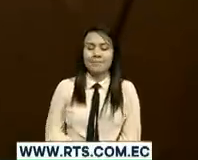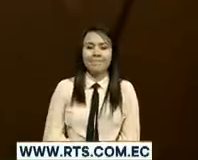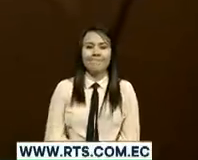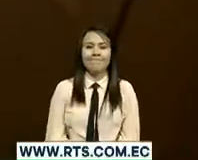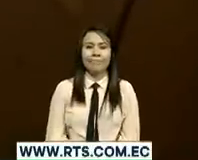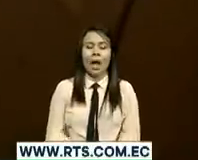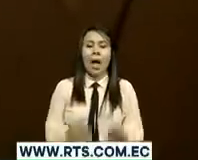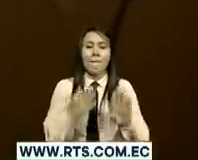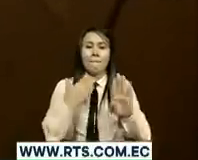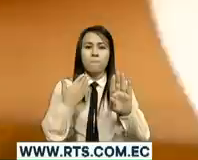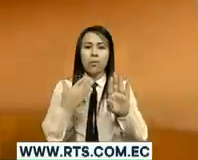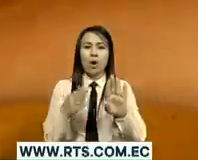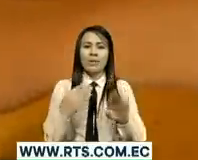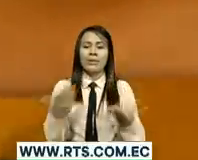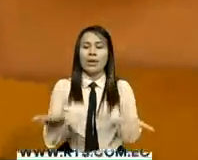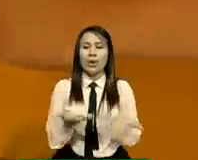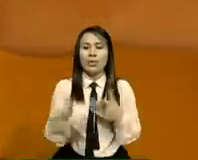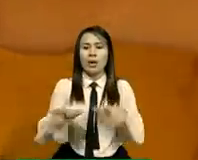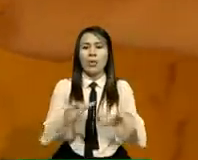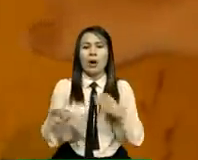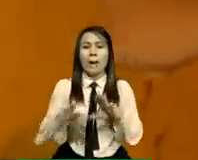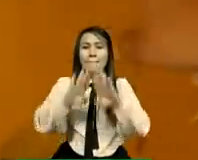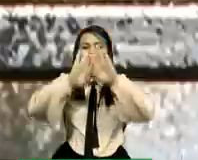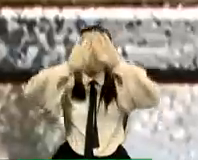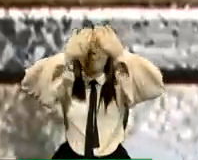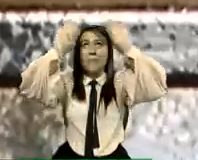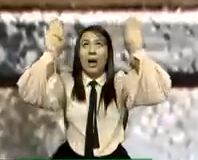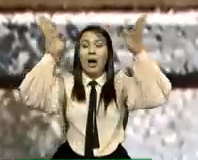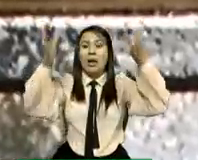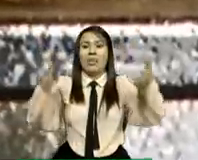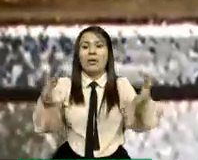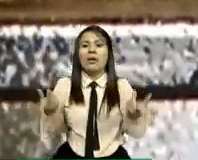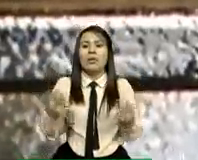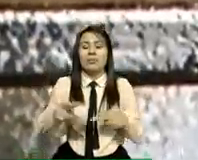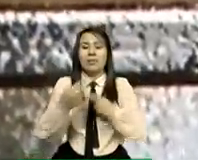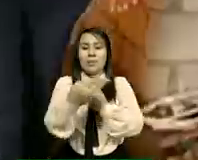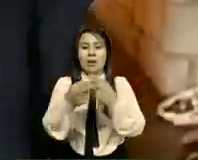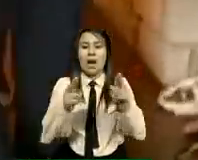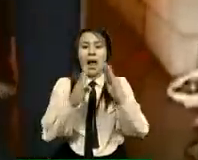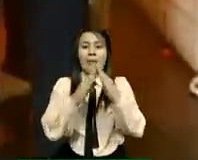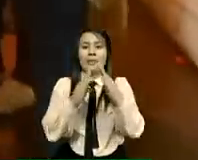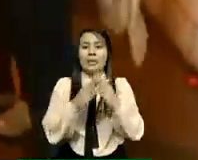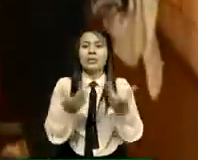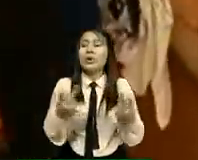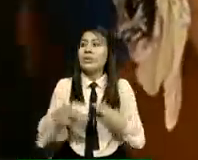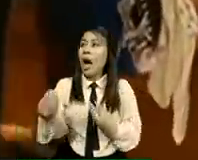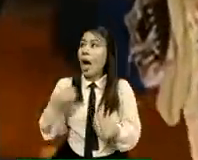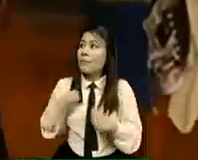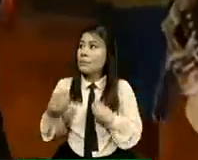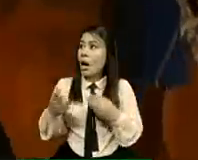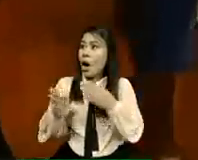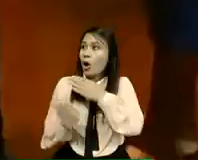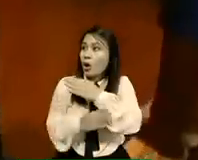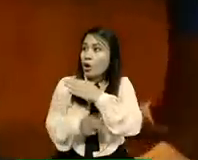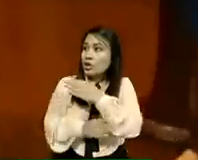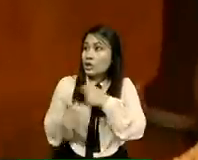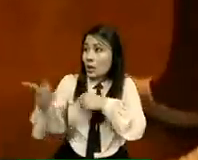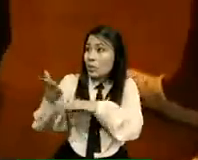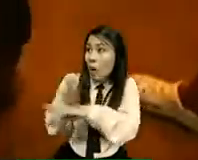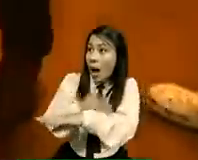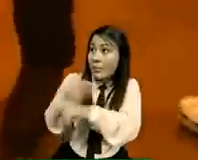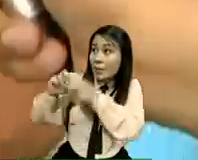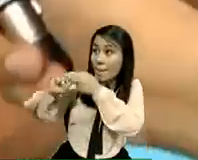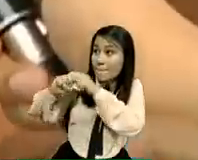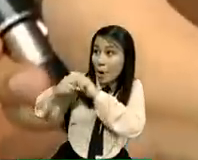la puerta, en las paredes, también en el ingreso de las habitaciones y hasta en la cocina. ¿Ya nos habían amenazado? ¿Qué cree usted